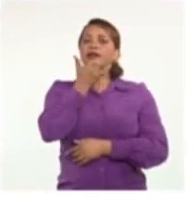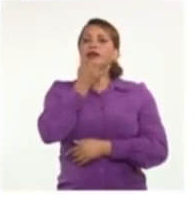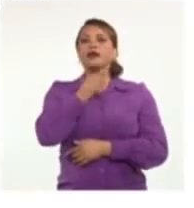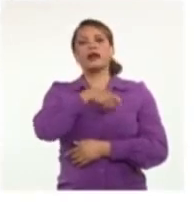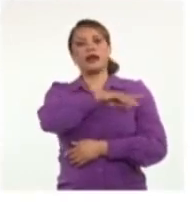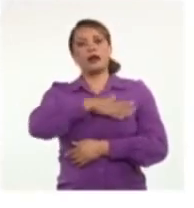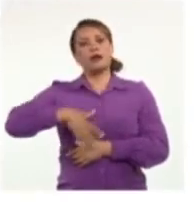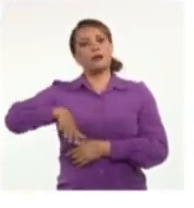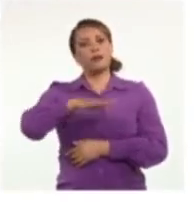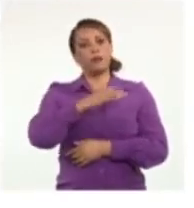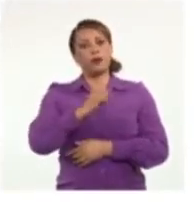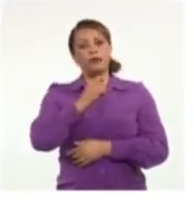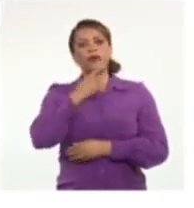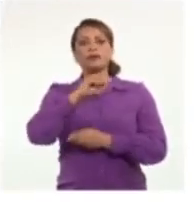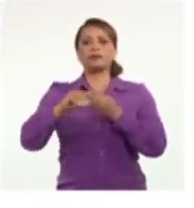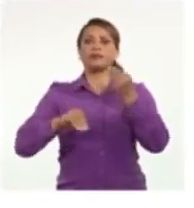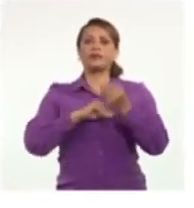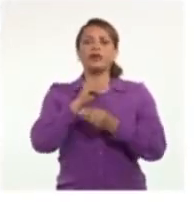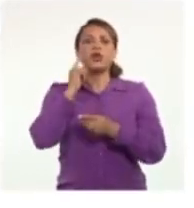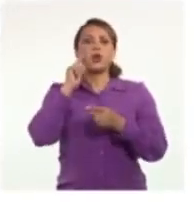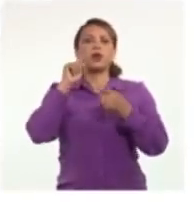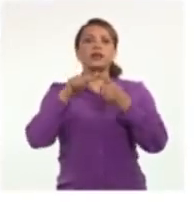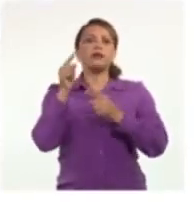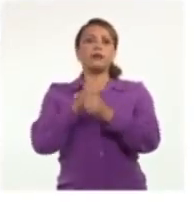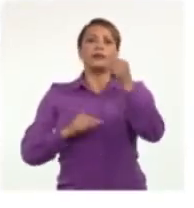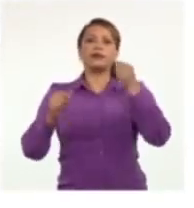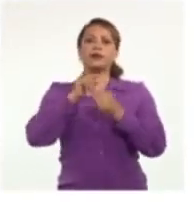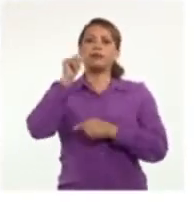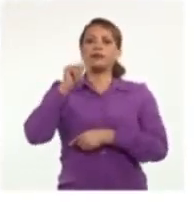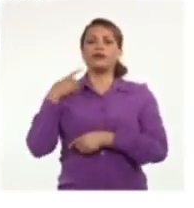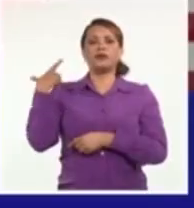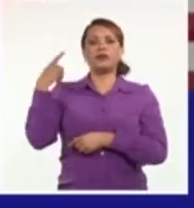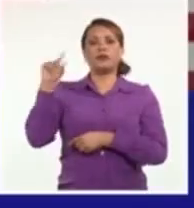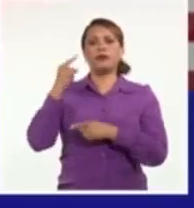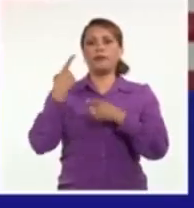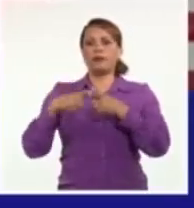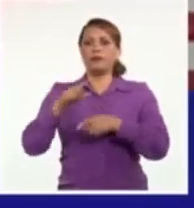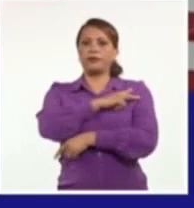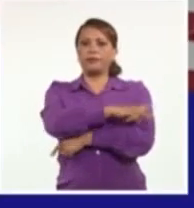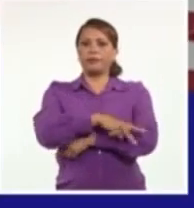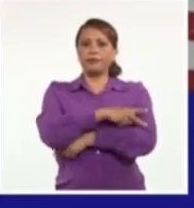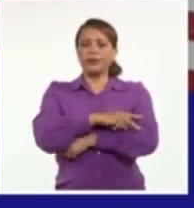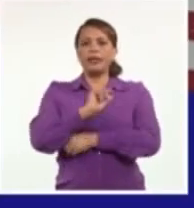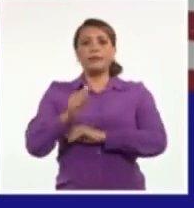pueblo, convirtiéndose en causa fundamental de la migración. Díaz-Canel reiteró la